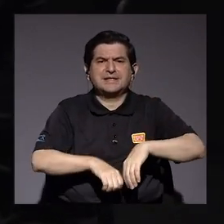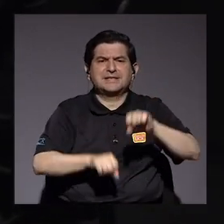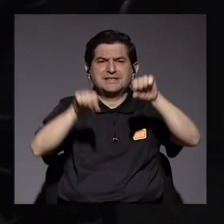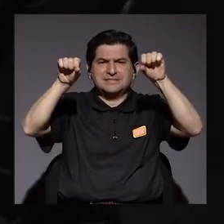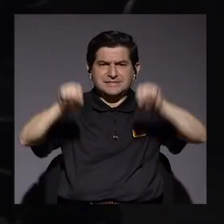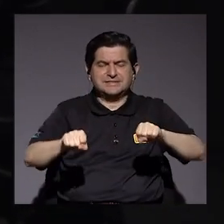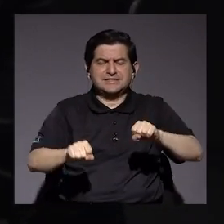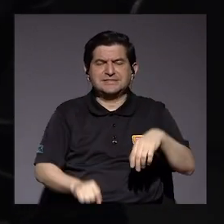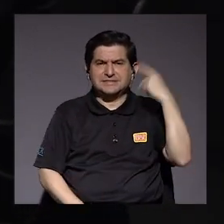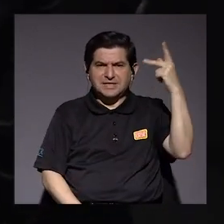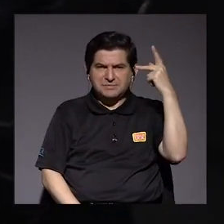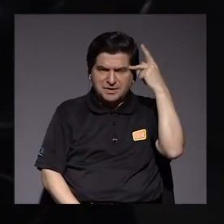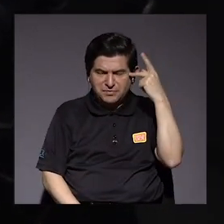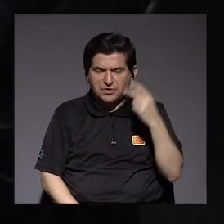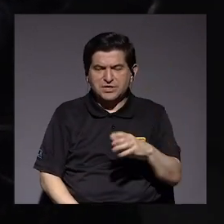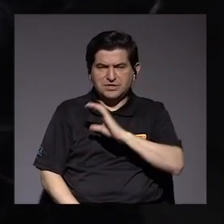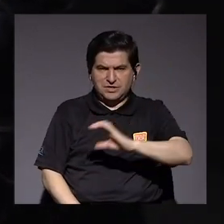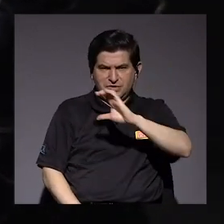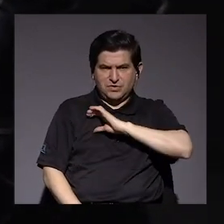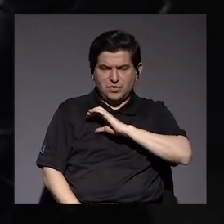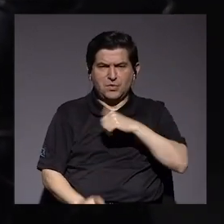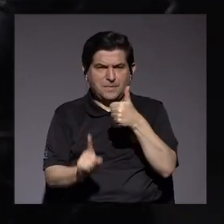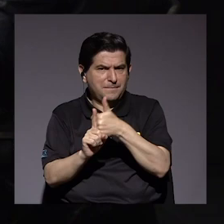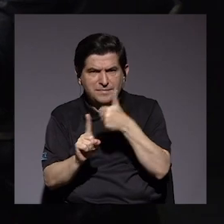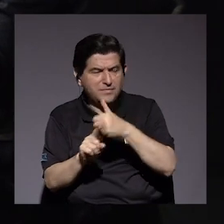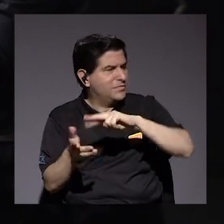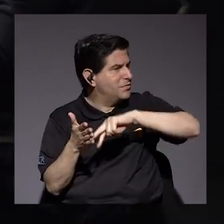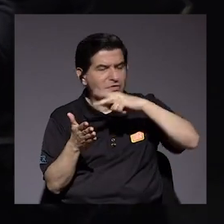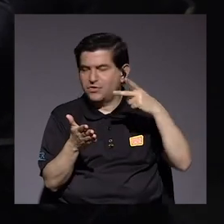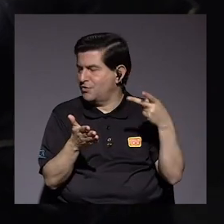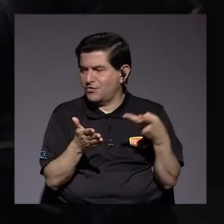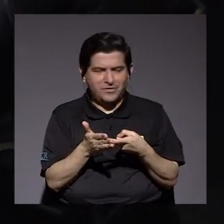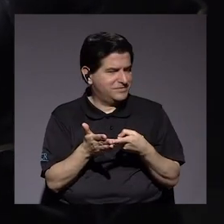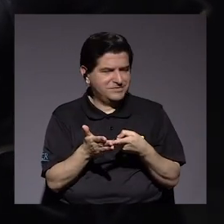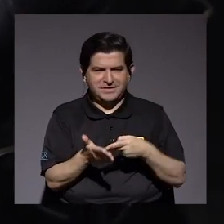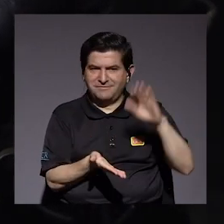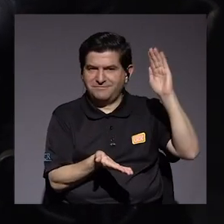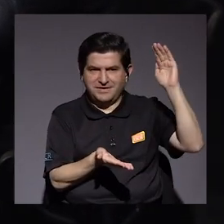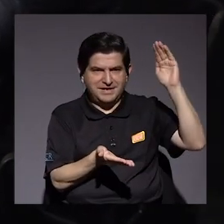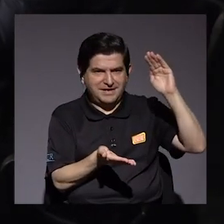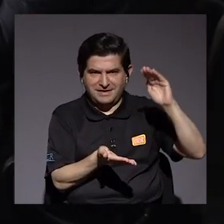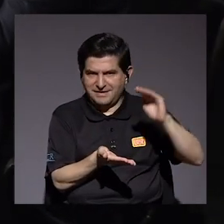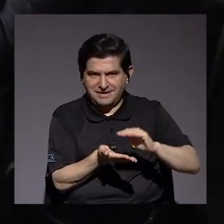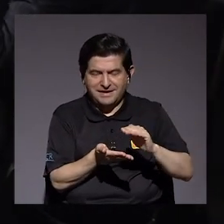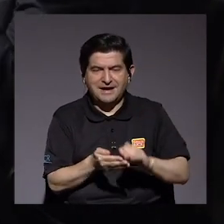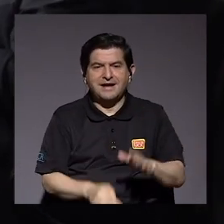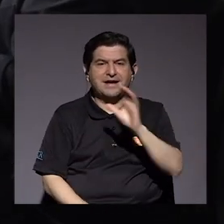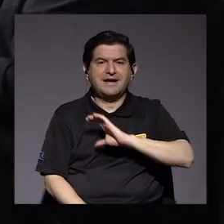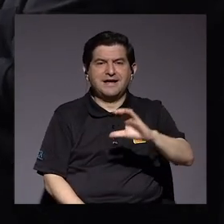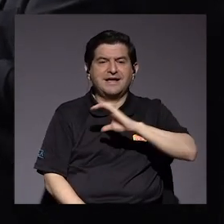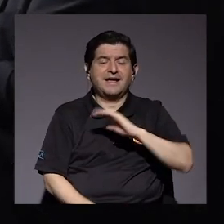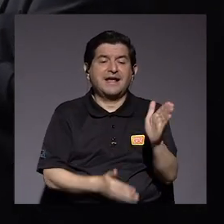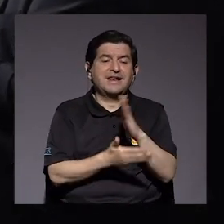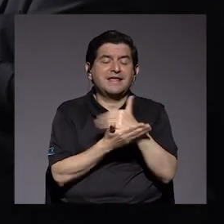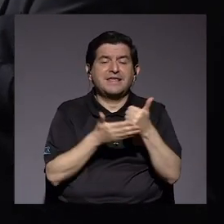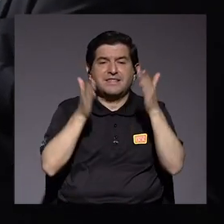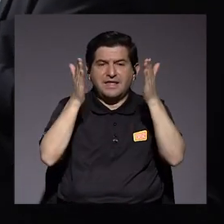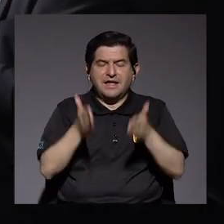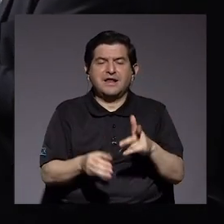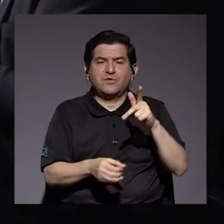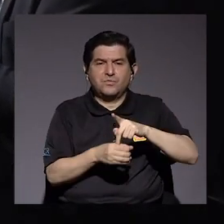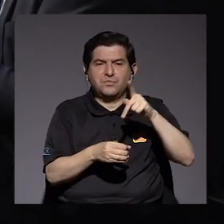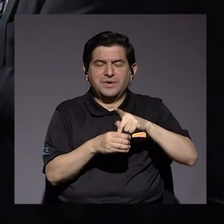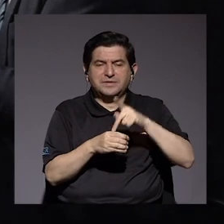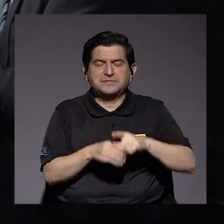de la calidad del sistema político como tal no quiere decir que se produjera un descenso en la calidad de